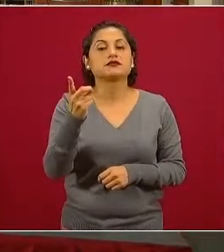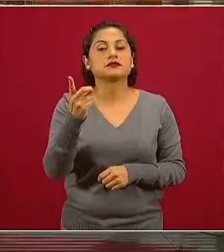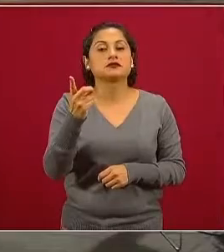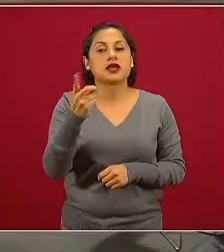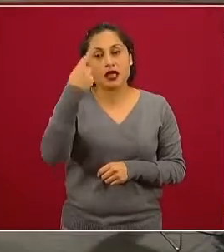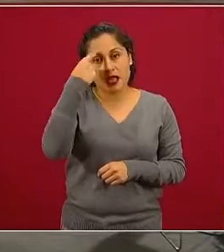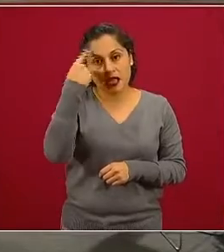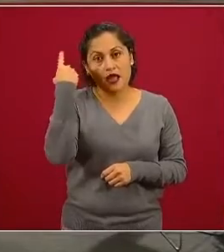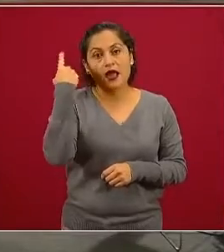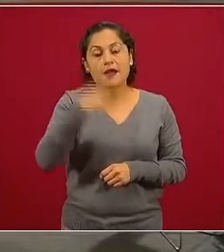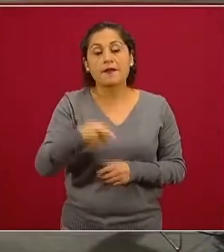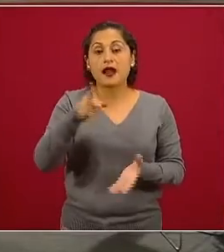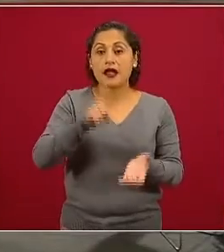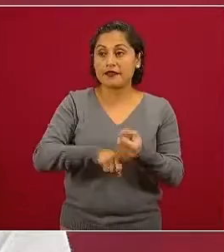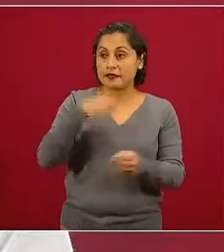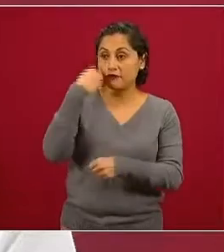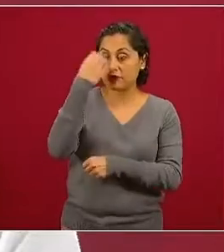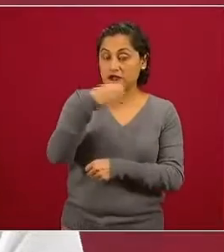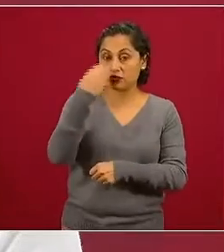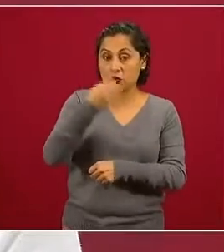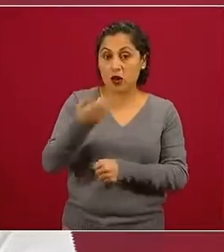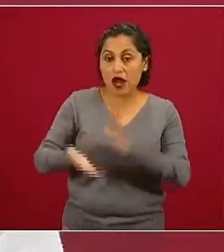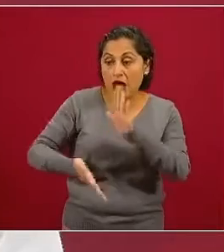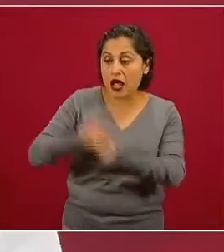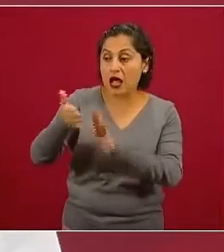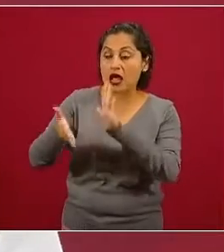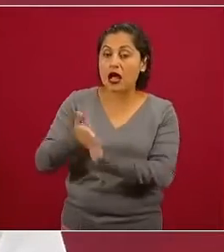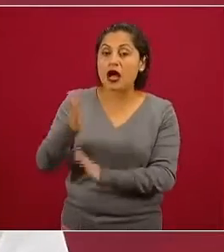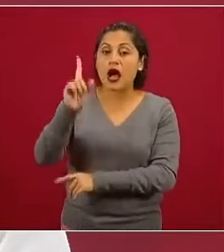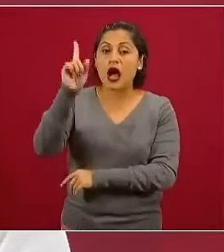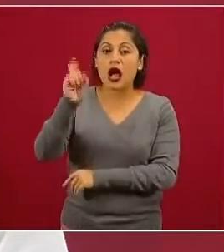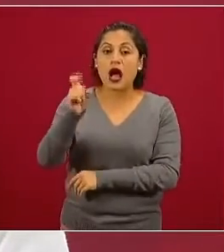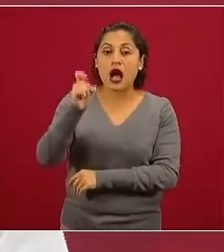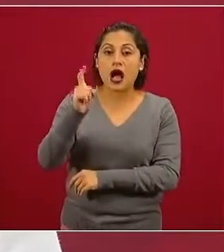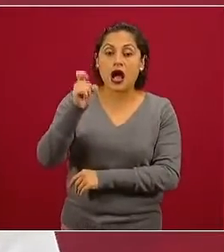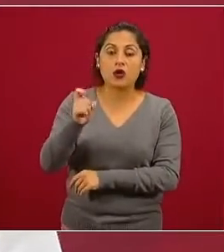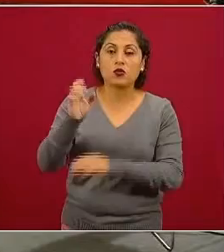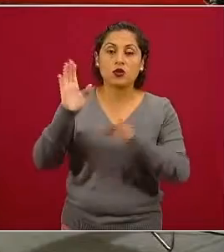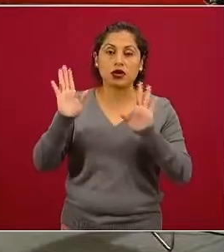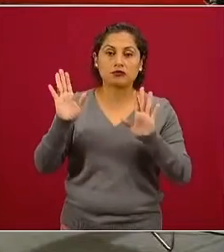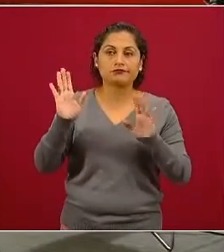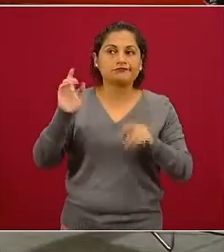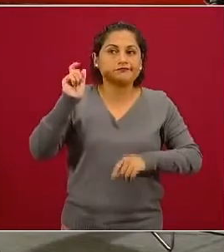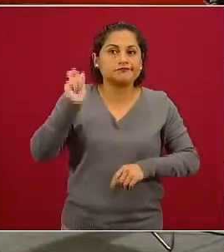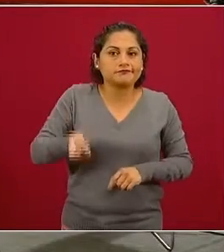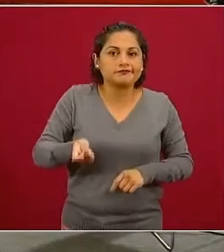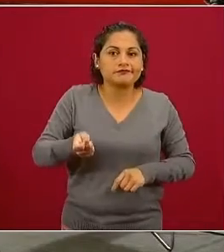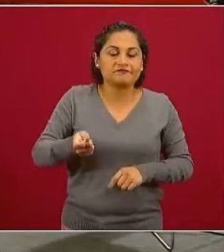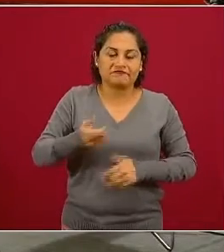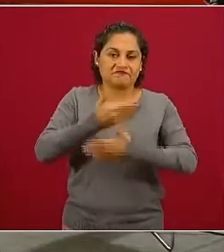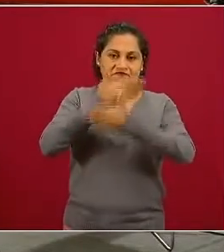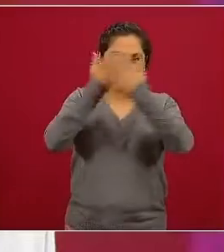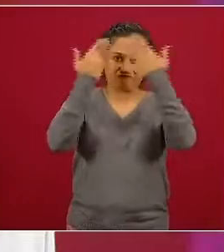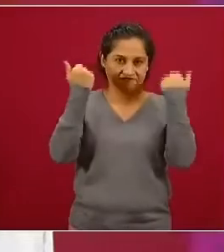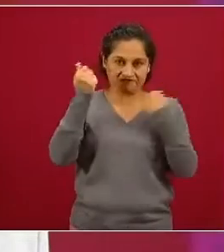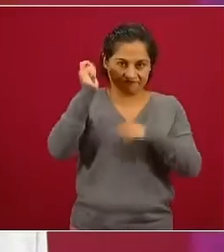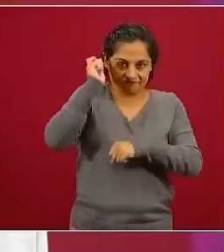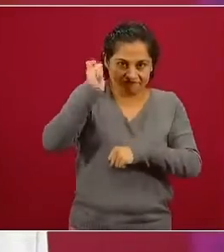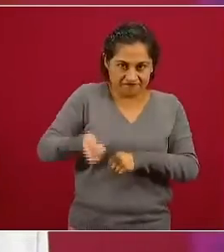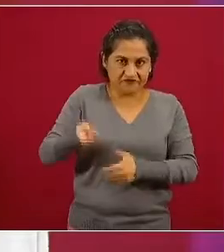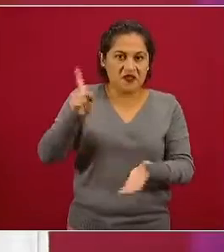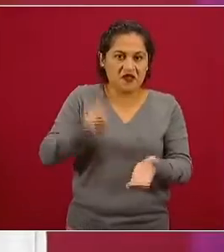industrializadas, y mostró la utilidad de este tipo de impuestos en disuadir el consumo de productos nocivos